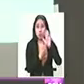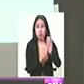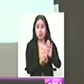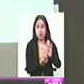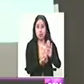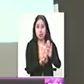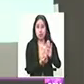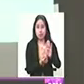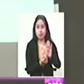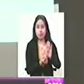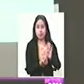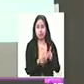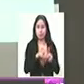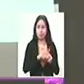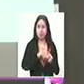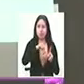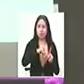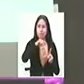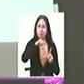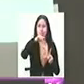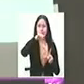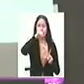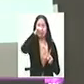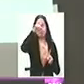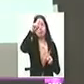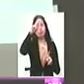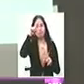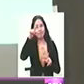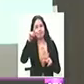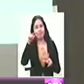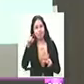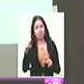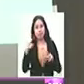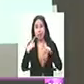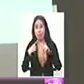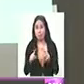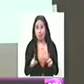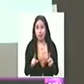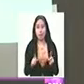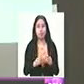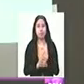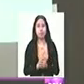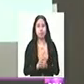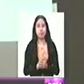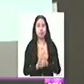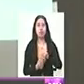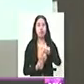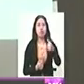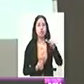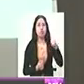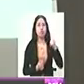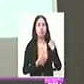una escalada de casos en descenso, mientras que el resto de los